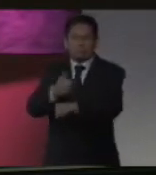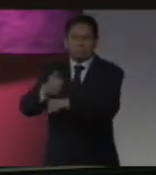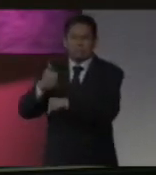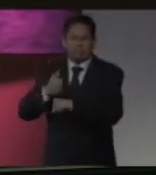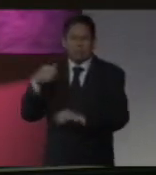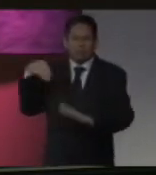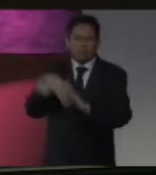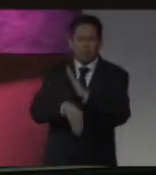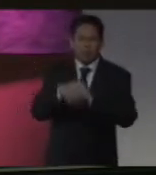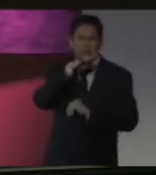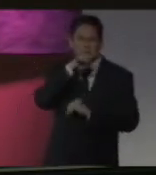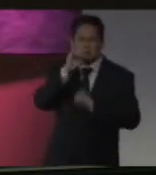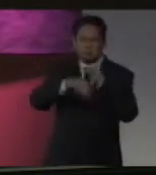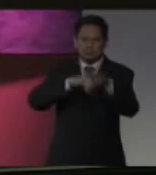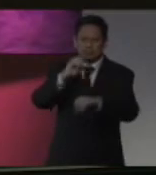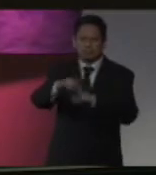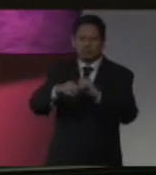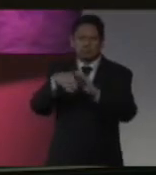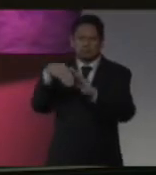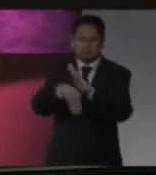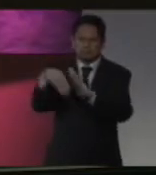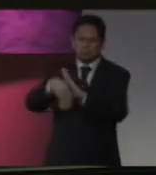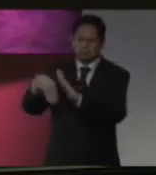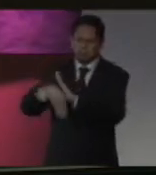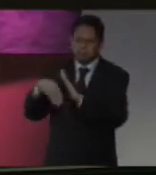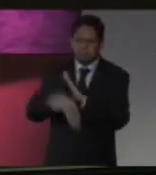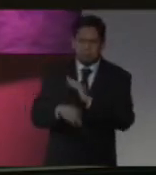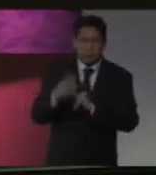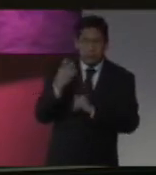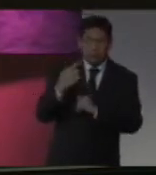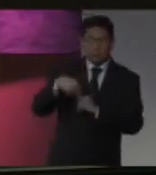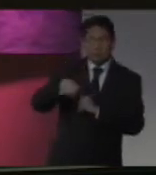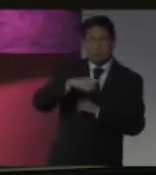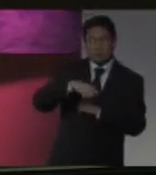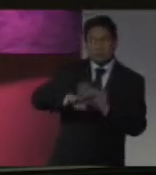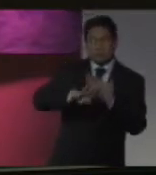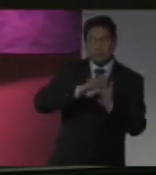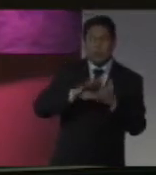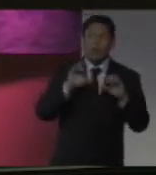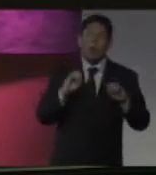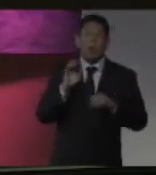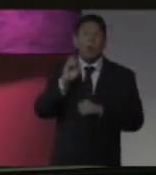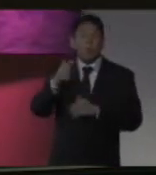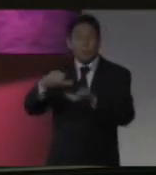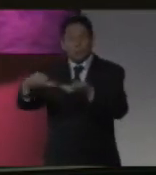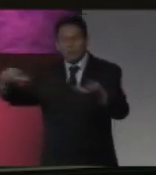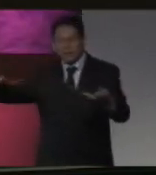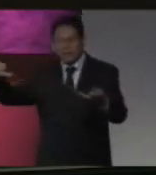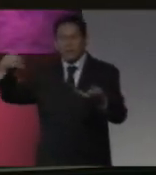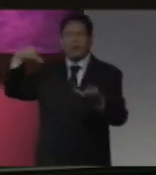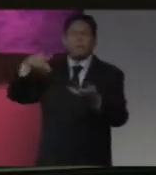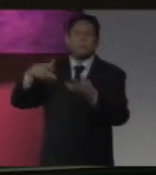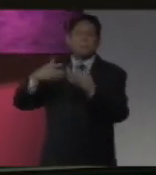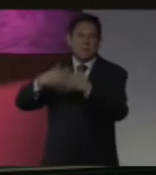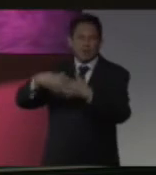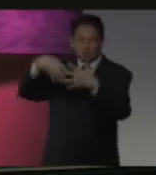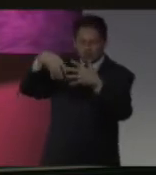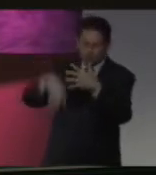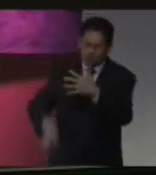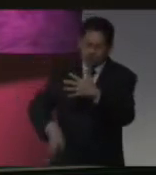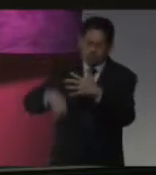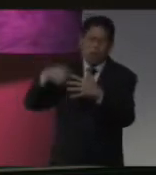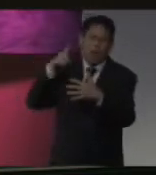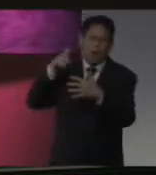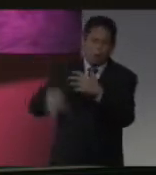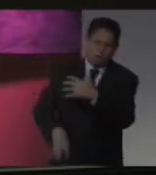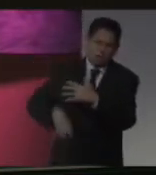todos. Cuando la sobreexplotación de los mantos freáticos por la presión política y económica de las grandes transnacionales de la minería y del